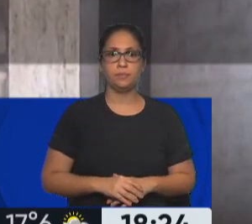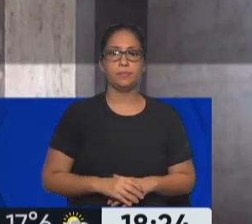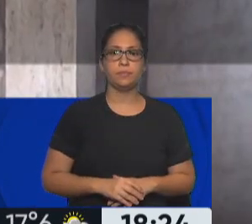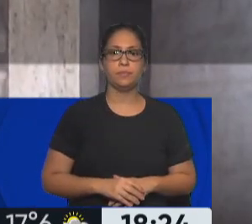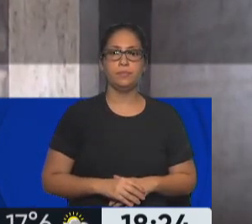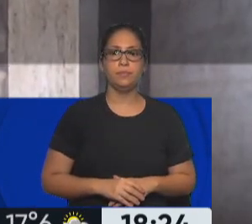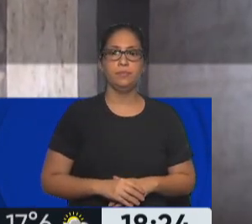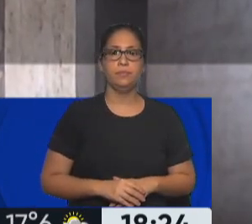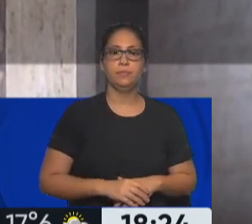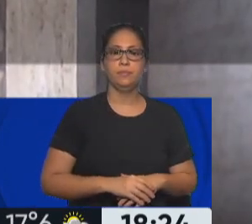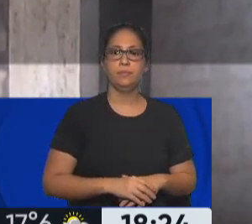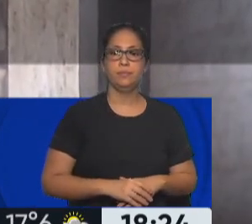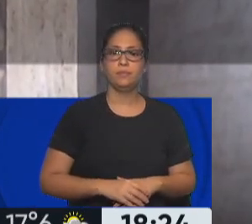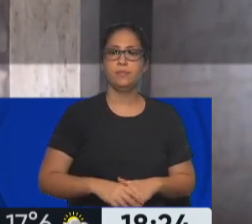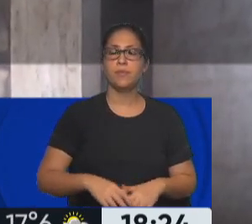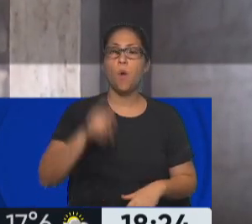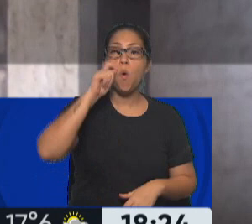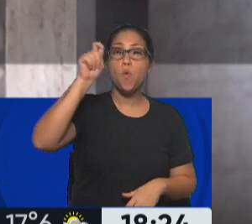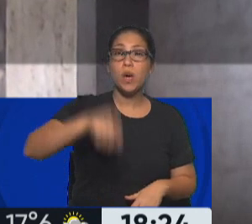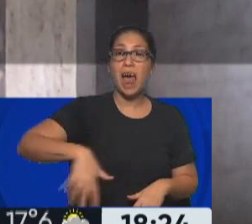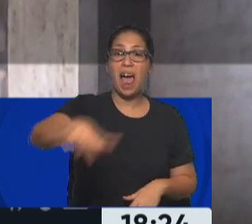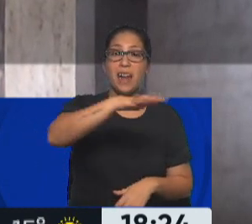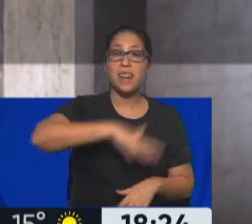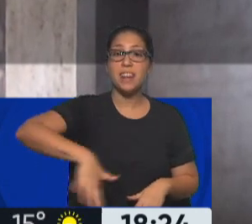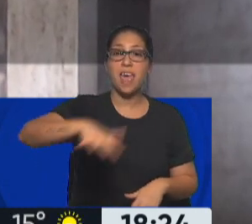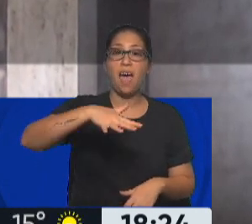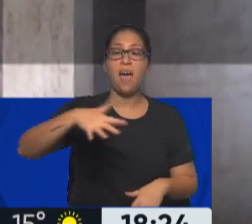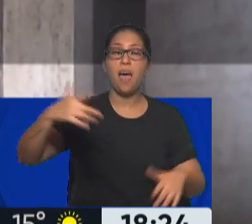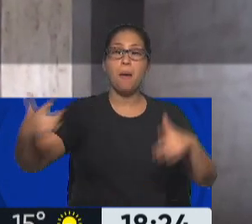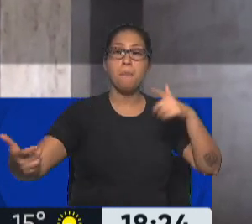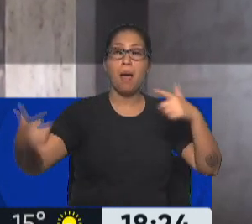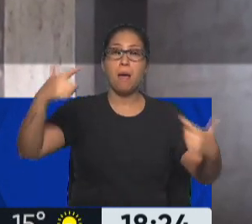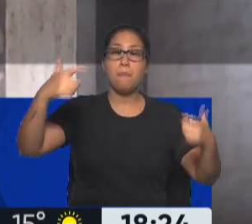Tacciano le armi nella martoriata Ucraina.